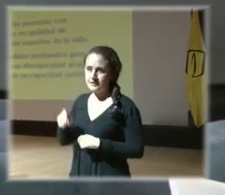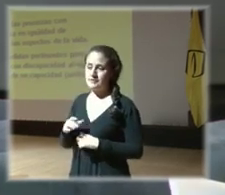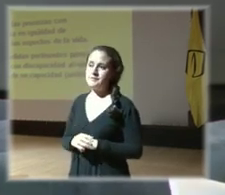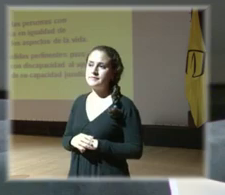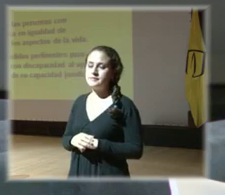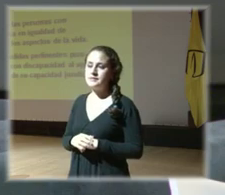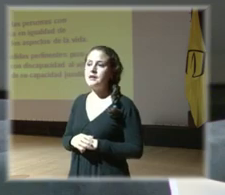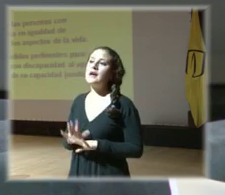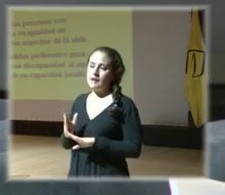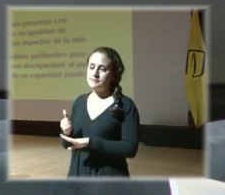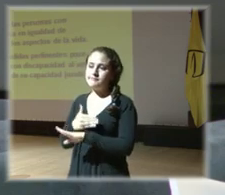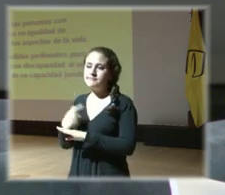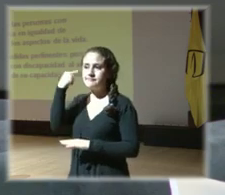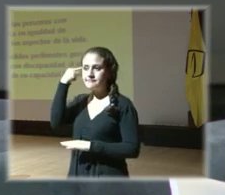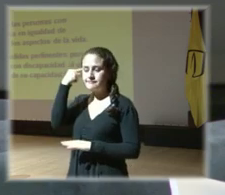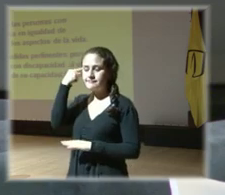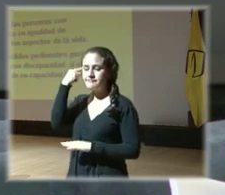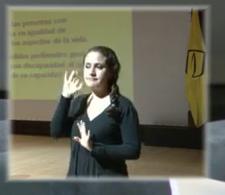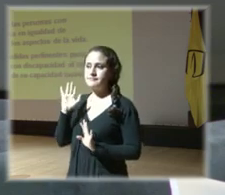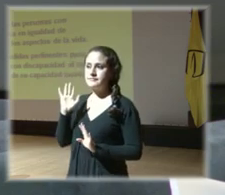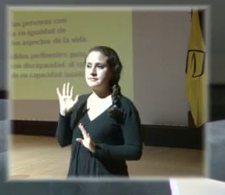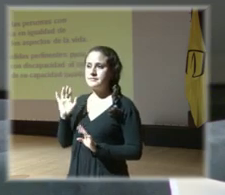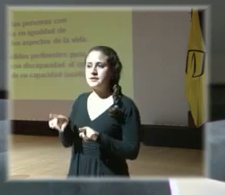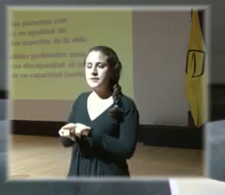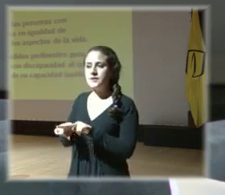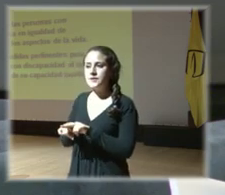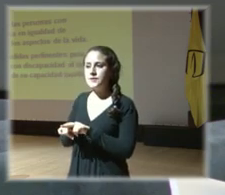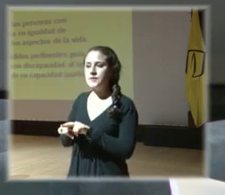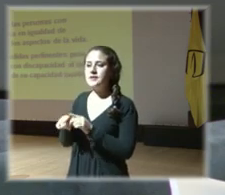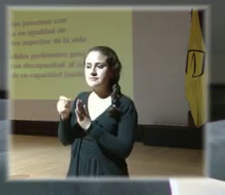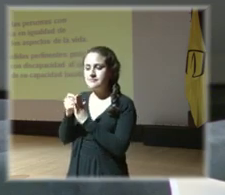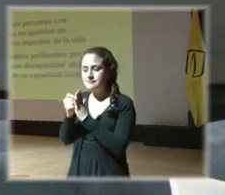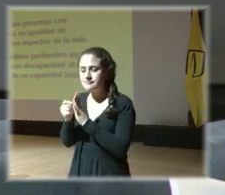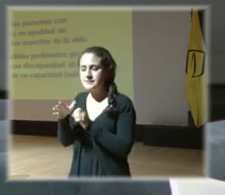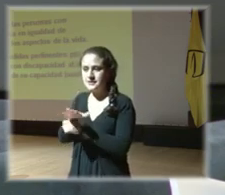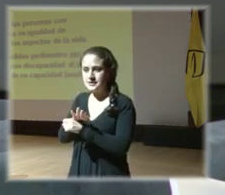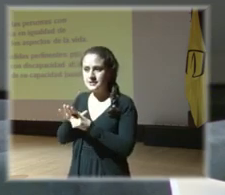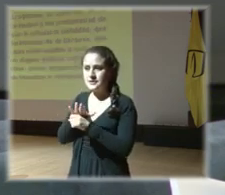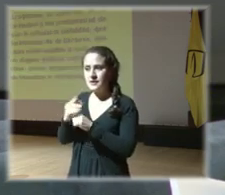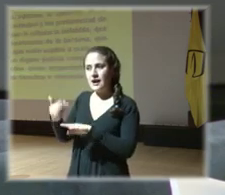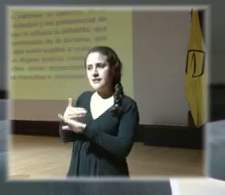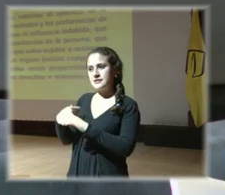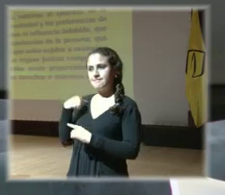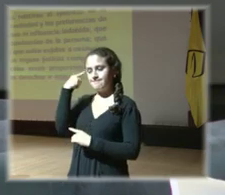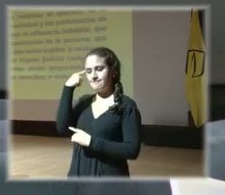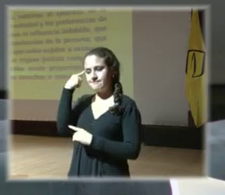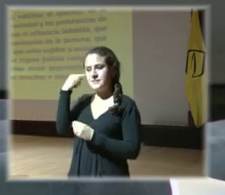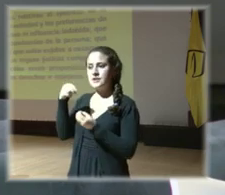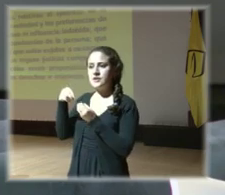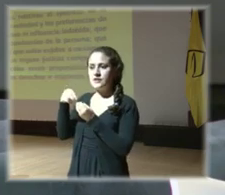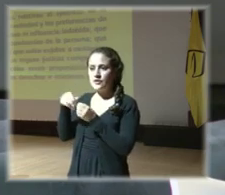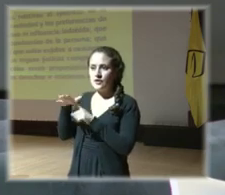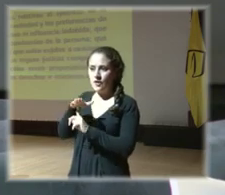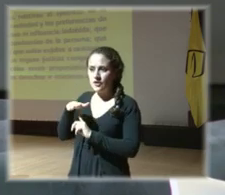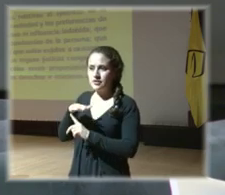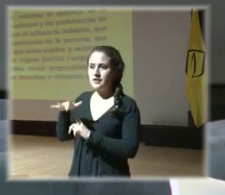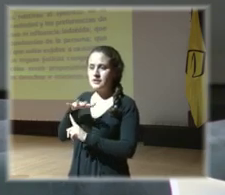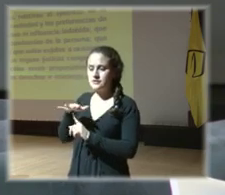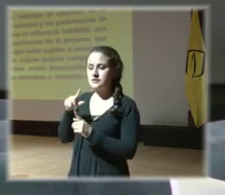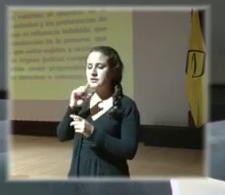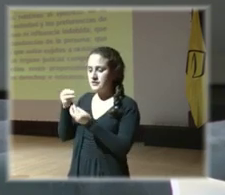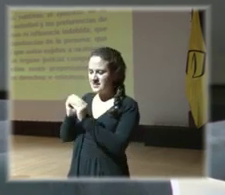que teniendo, digamos, estas cuestiones en mente y contextualizando que la figura de